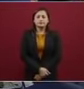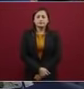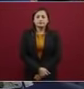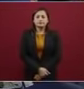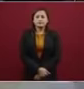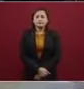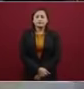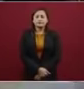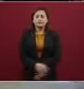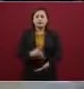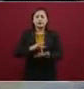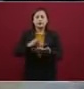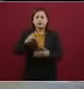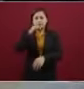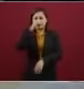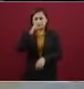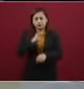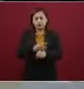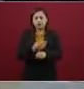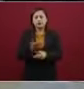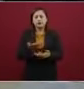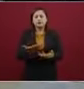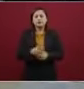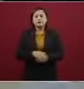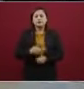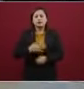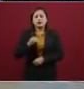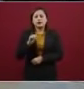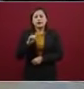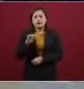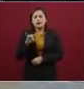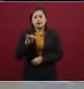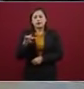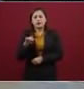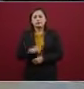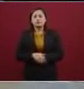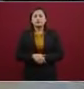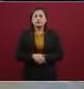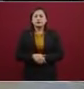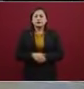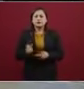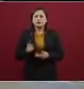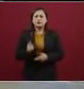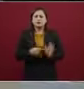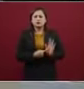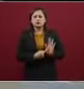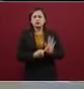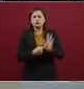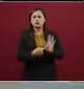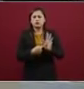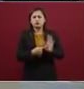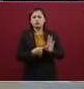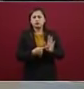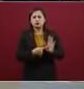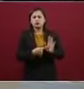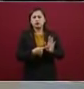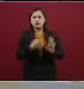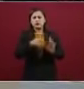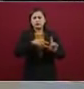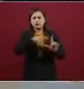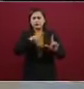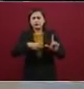Gracias, secretario. Alejandro Madrigal, de Univisión. Las cifras que usted presenta, que le presentó a Jorge, no coinciden con las cifras que está presentando